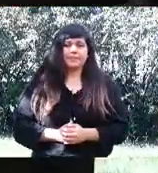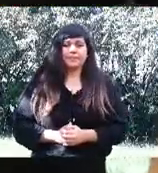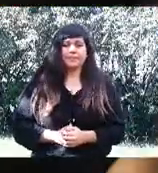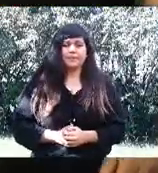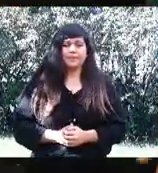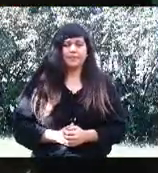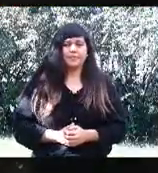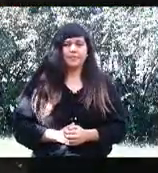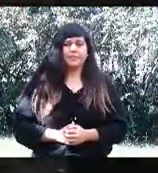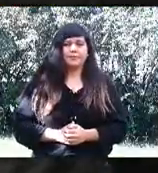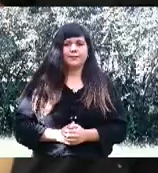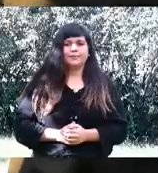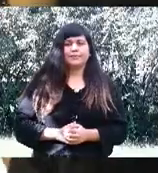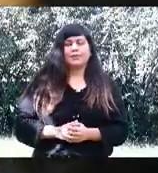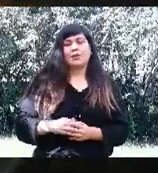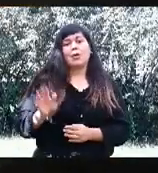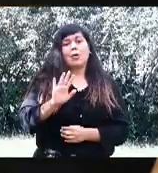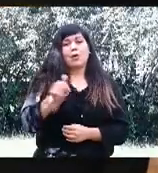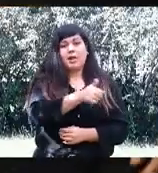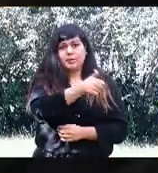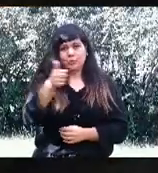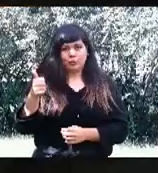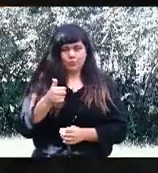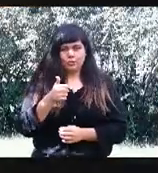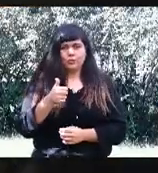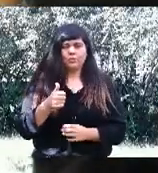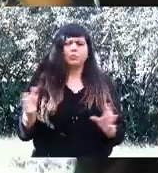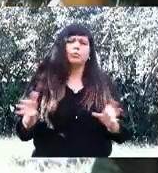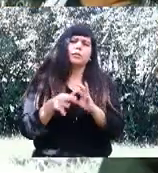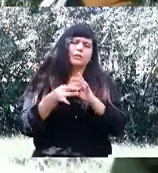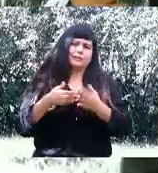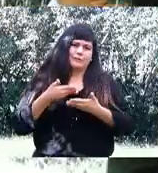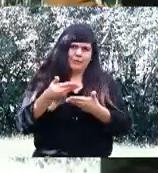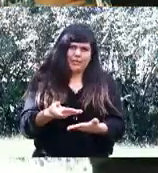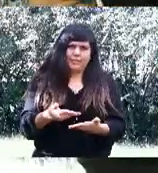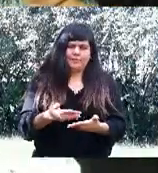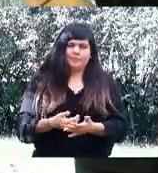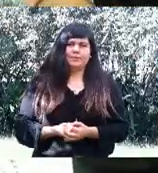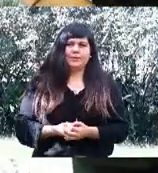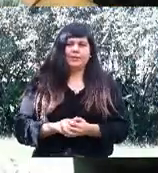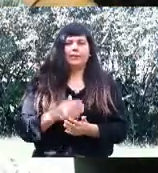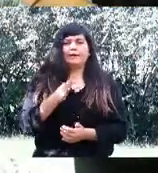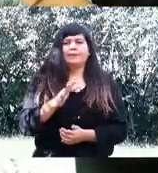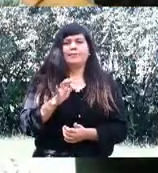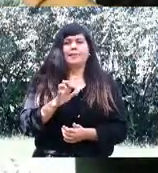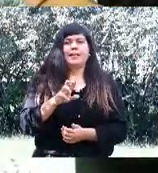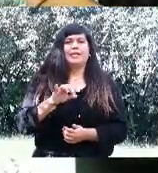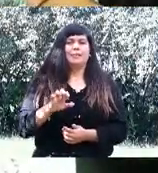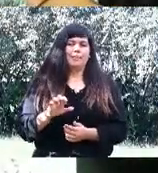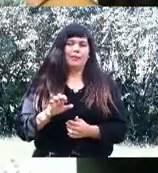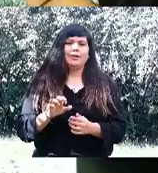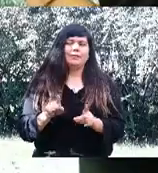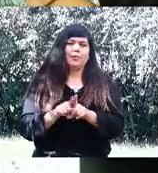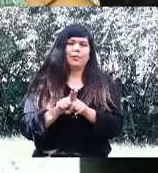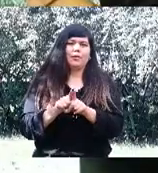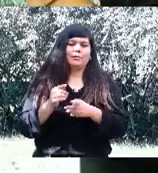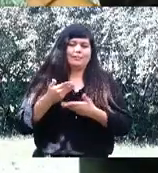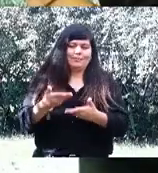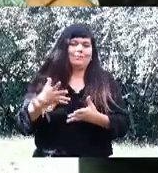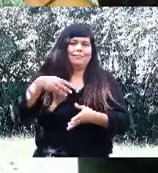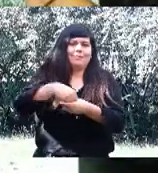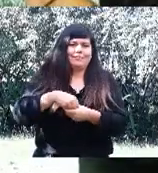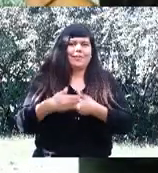fondo Hola a todas y a todas Muchas gracias por la invitación Felipe por considerarme dentro del